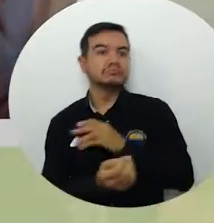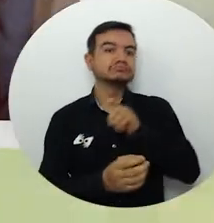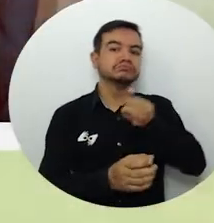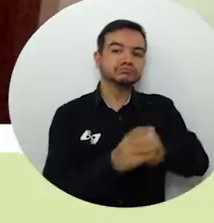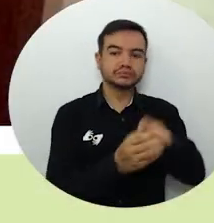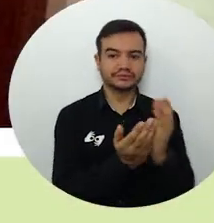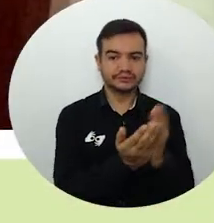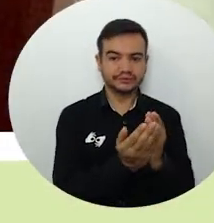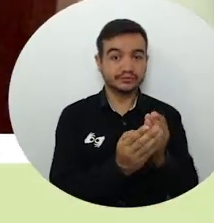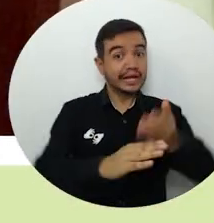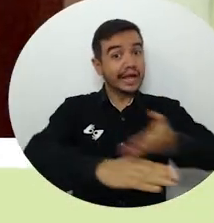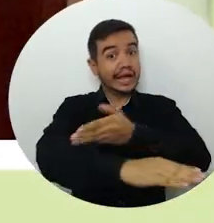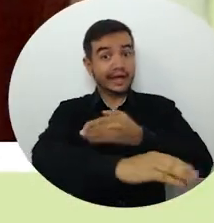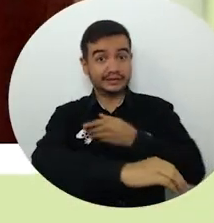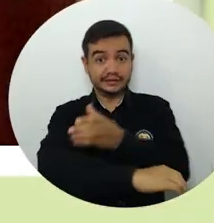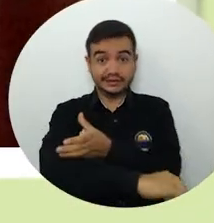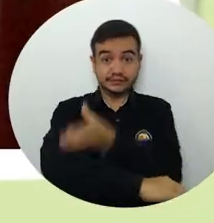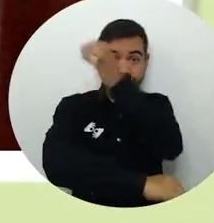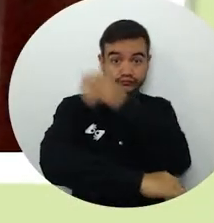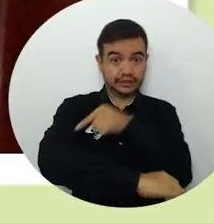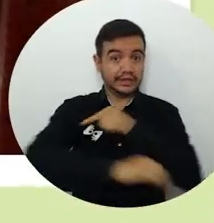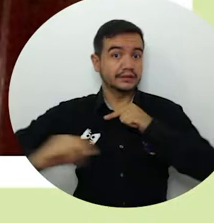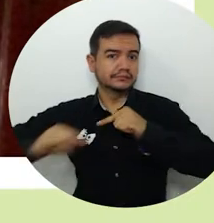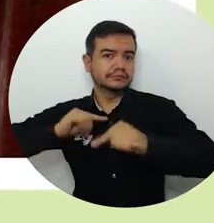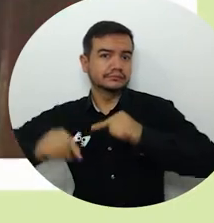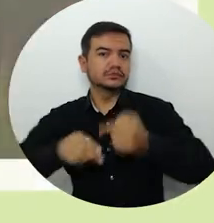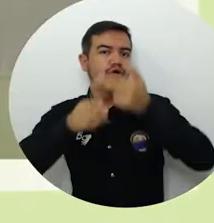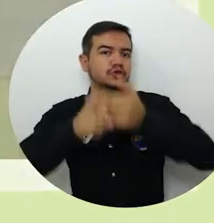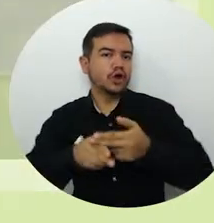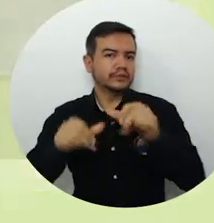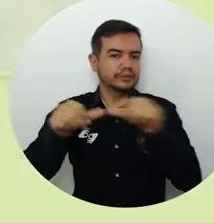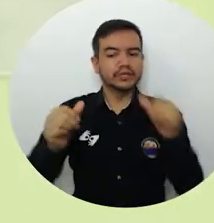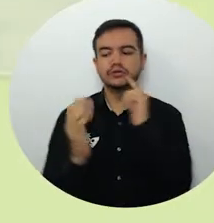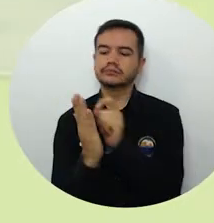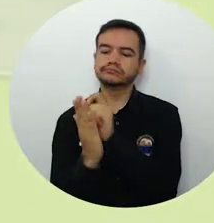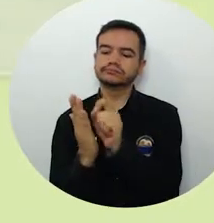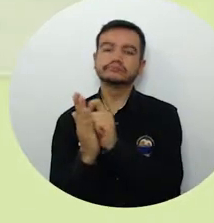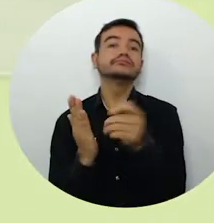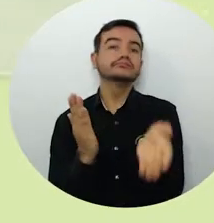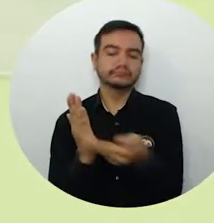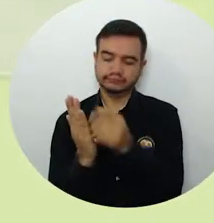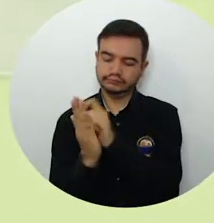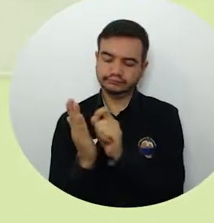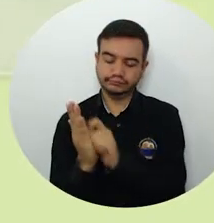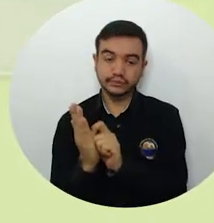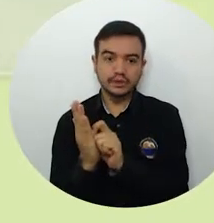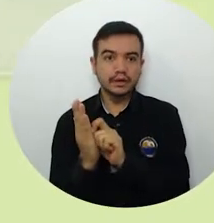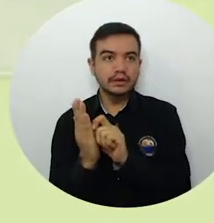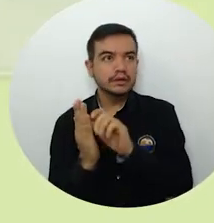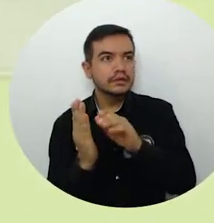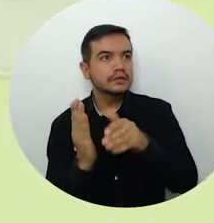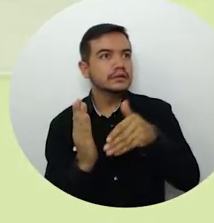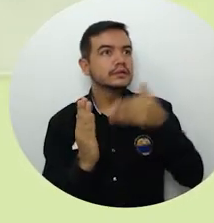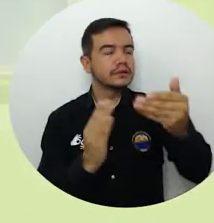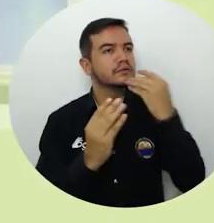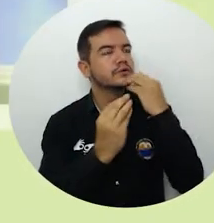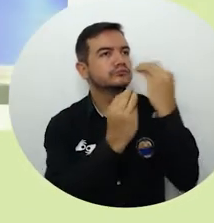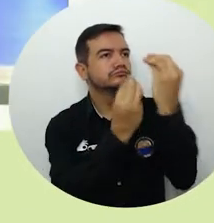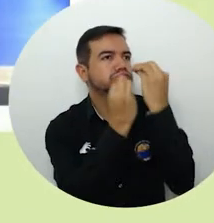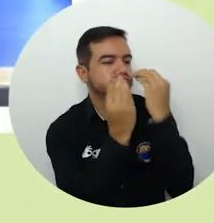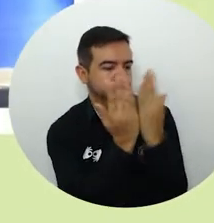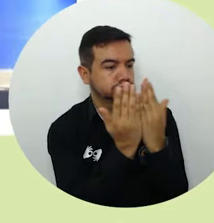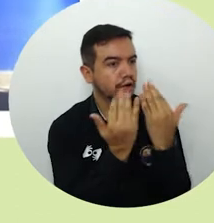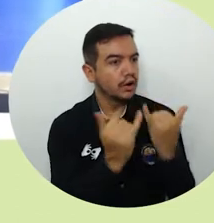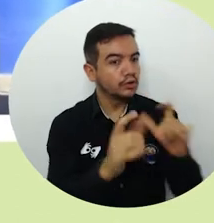registrar nombres y apellidos en el control de ingreso del edificio administrativo de la Universidad del Magdalena a recibir el conocimiento que le permitió obtener